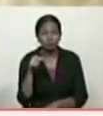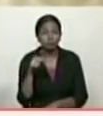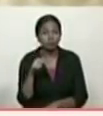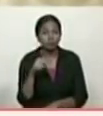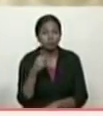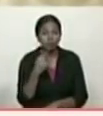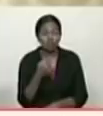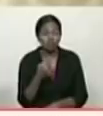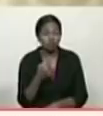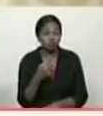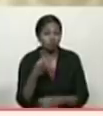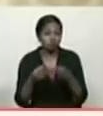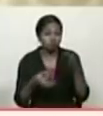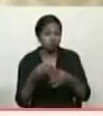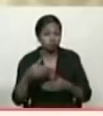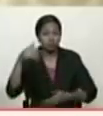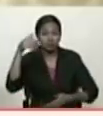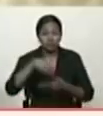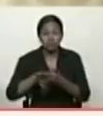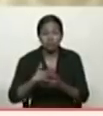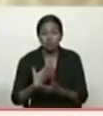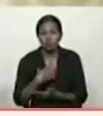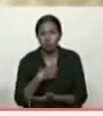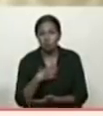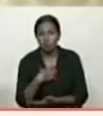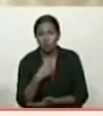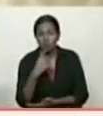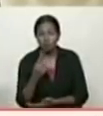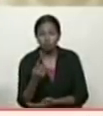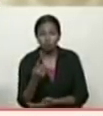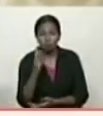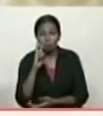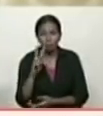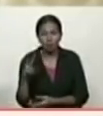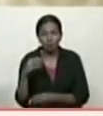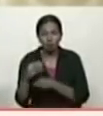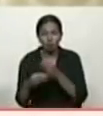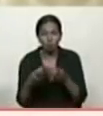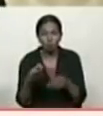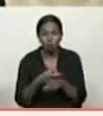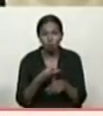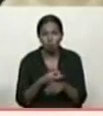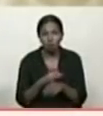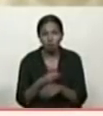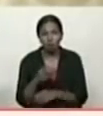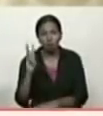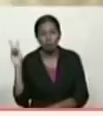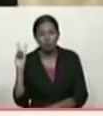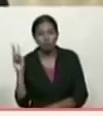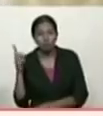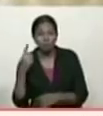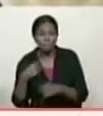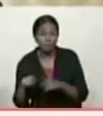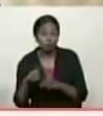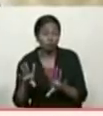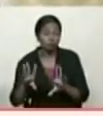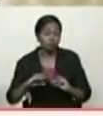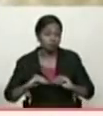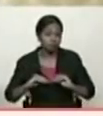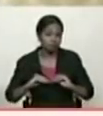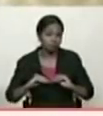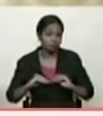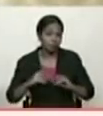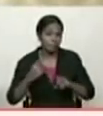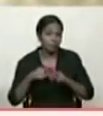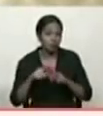jurídica, de la injerencia ilícita que sería reconocer otro gobierno en Venezuela, y sin embargo lo hicieron. Pero sin embargo, a pesar de las diferencias